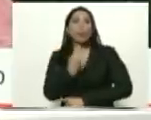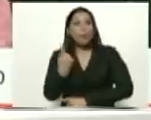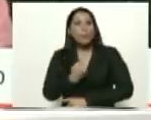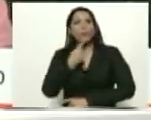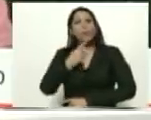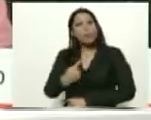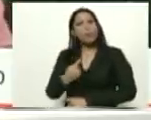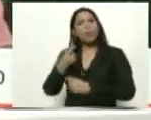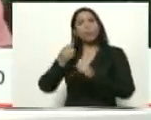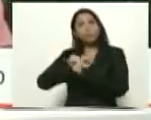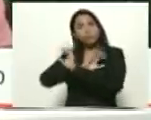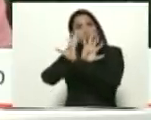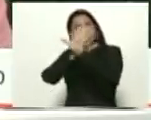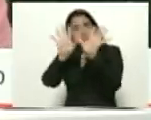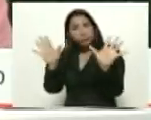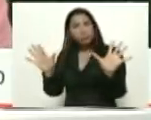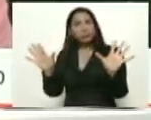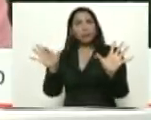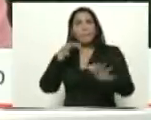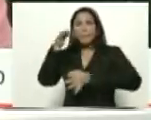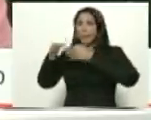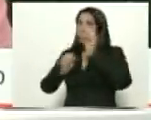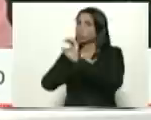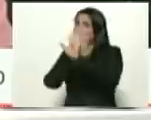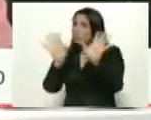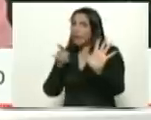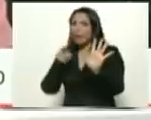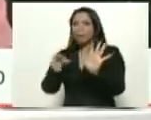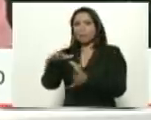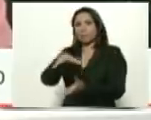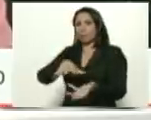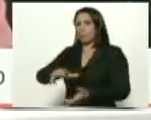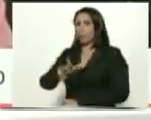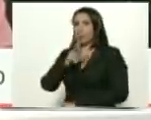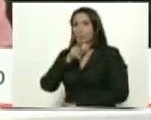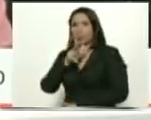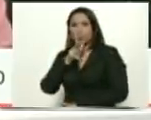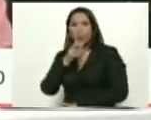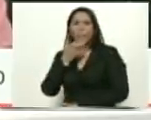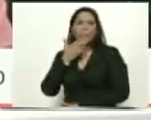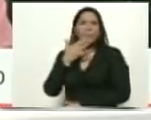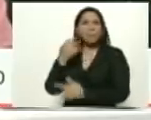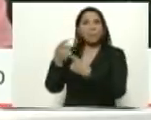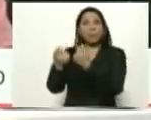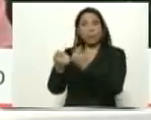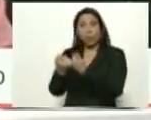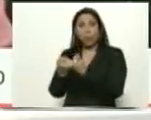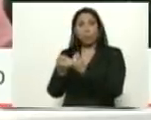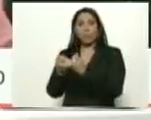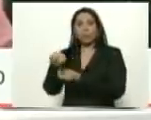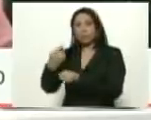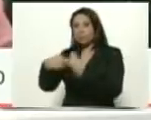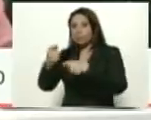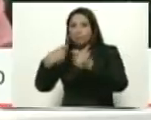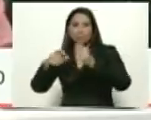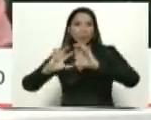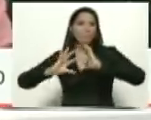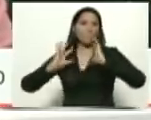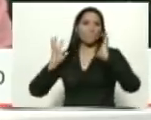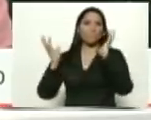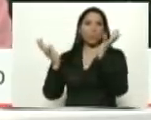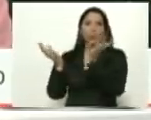mesa. Una situación catastrófica desde el punto de vista económico y financiero y comercial del mundo.